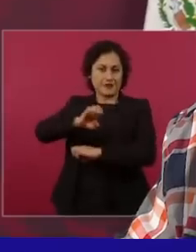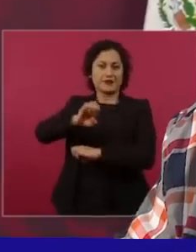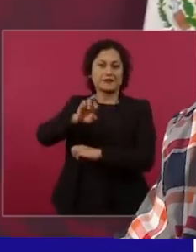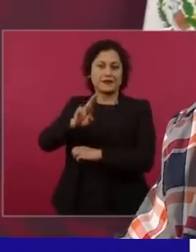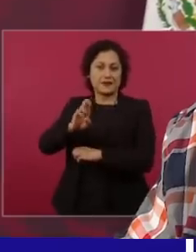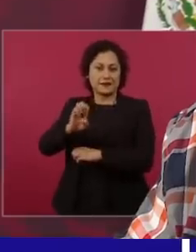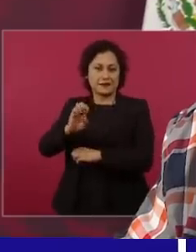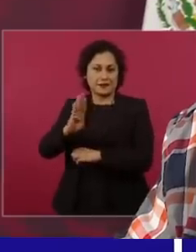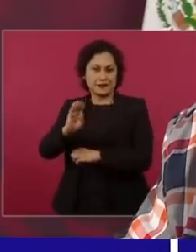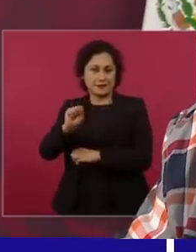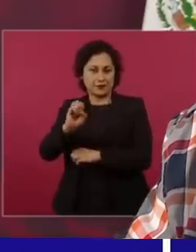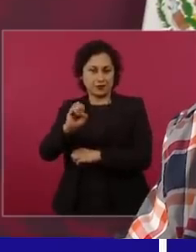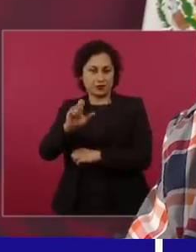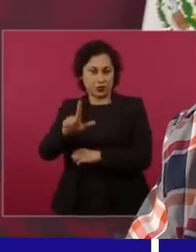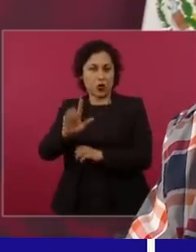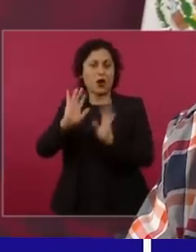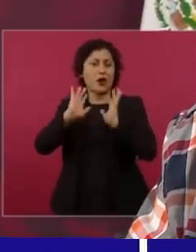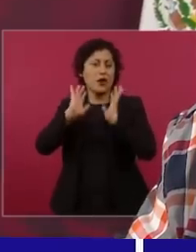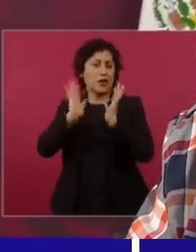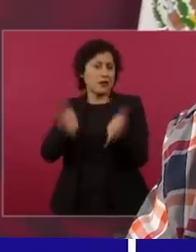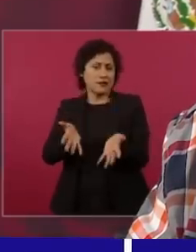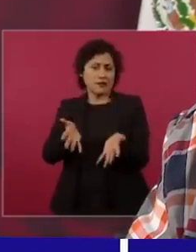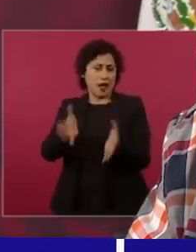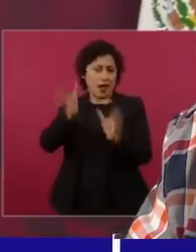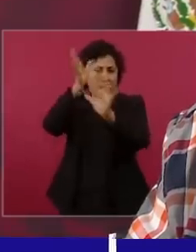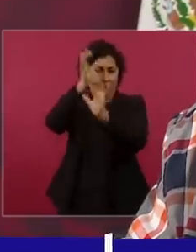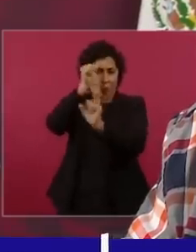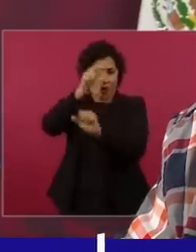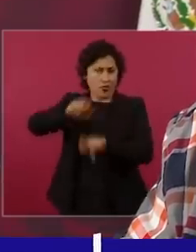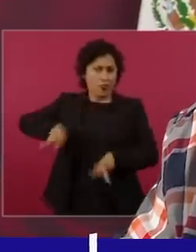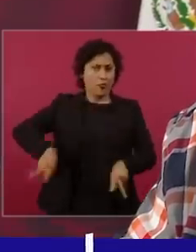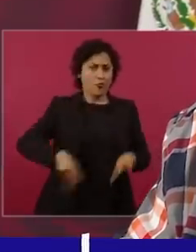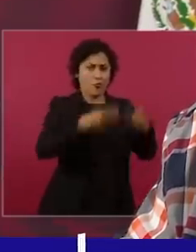ya había contratado con México